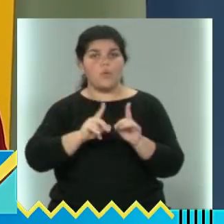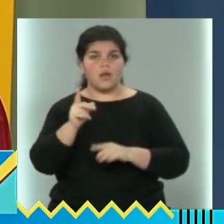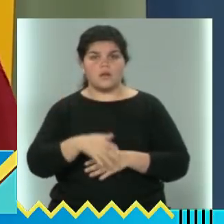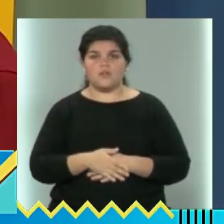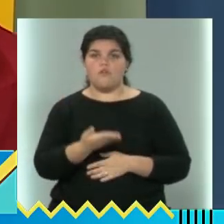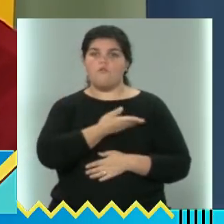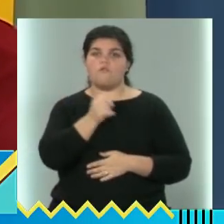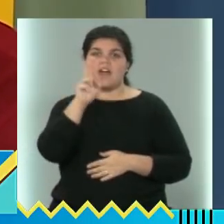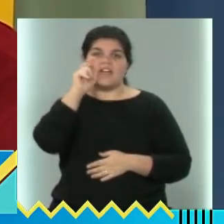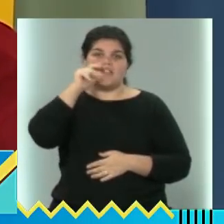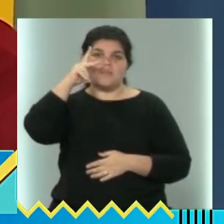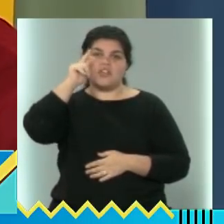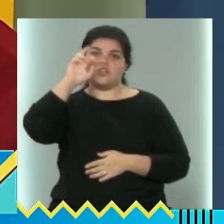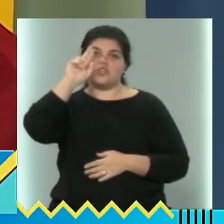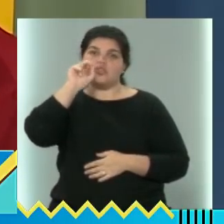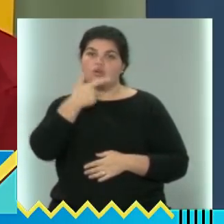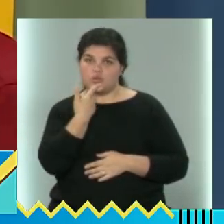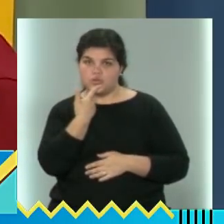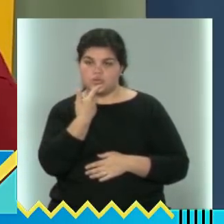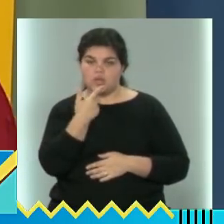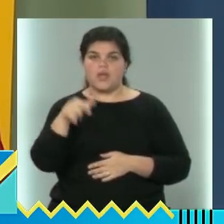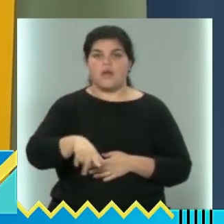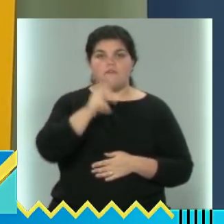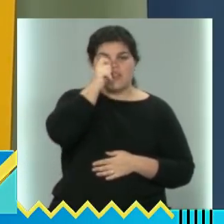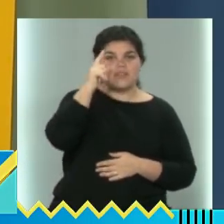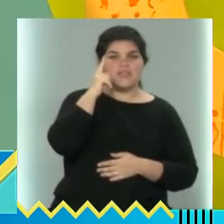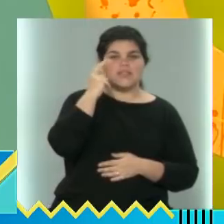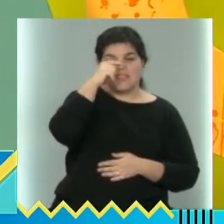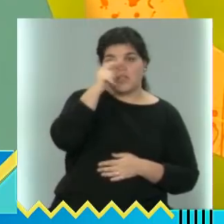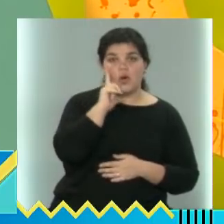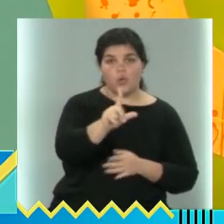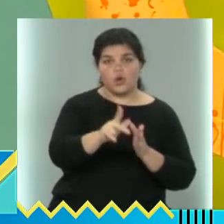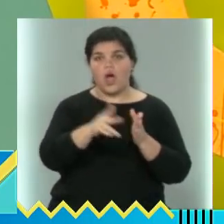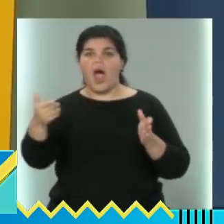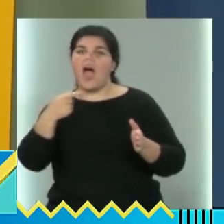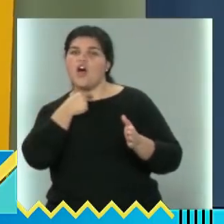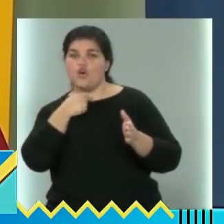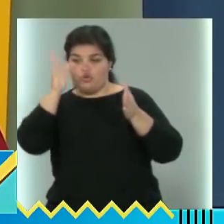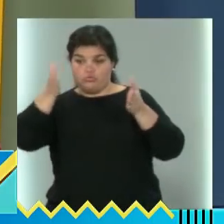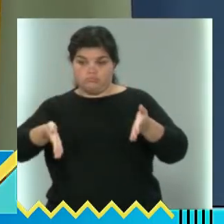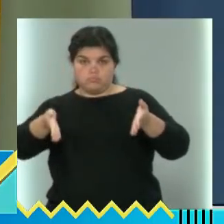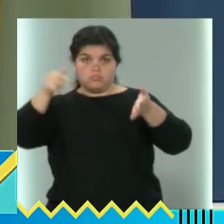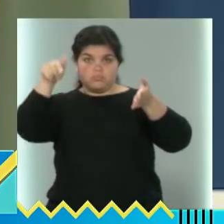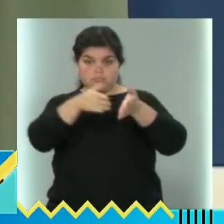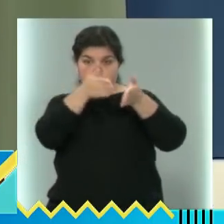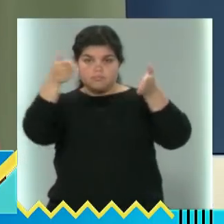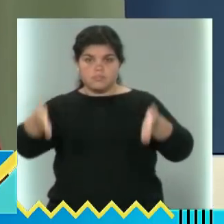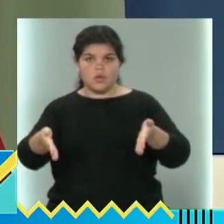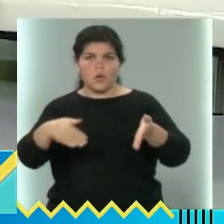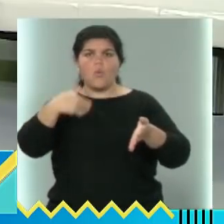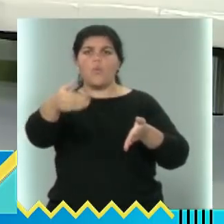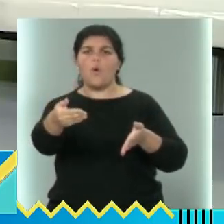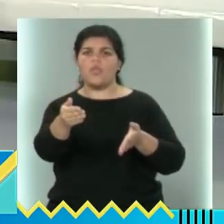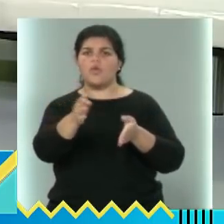freatímetros, las operaciones empezaron el 27 de julio y terminaron a mediados de agosto. ¿Cuándo se colocaron los freatímetros?